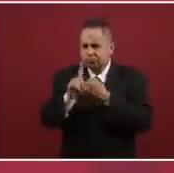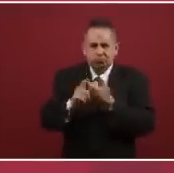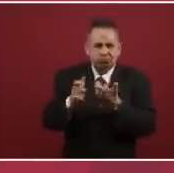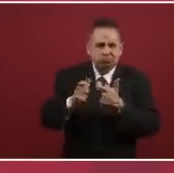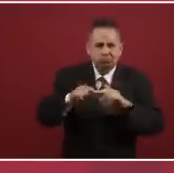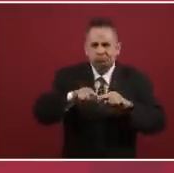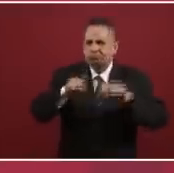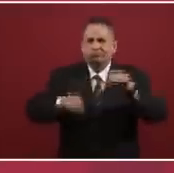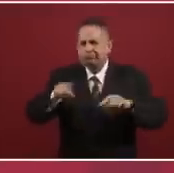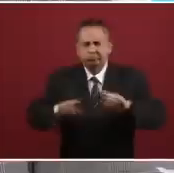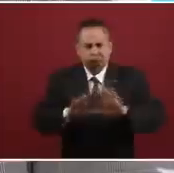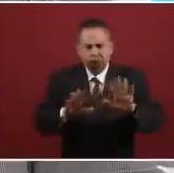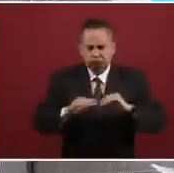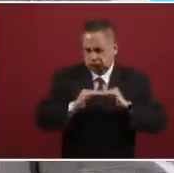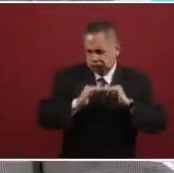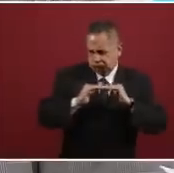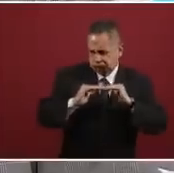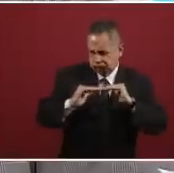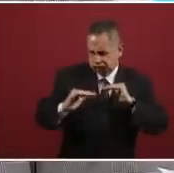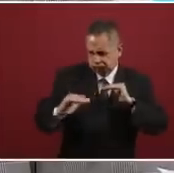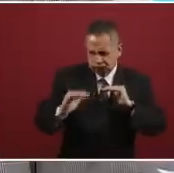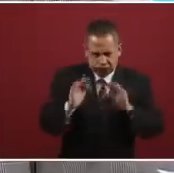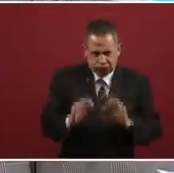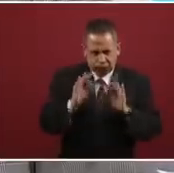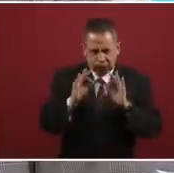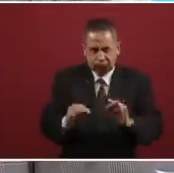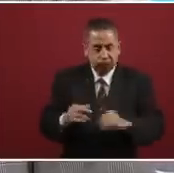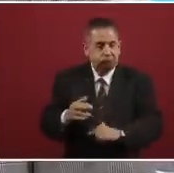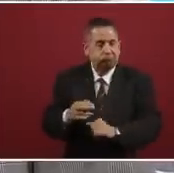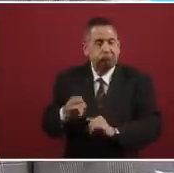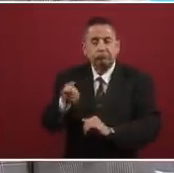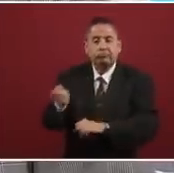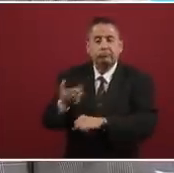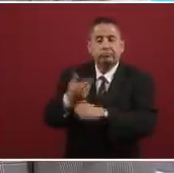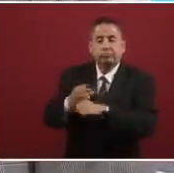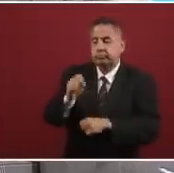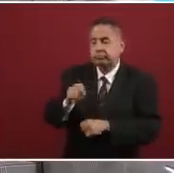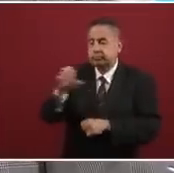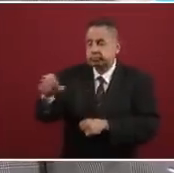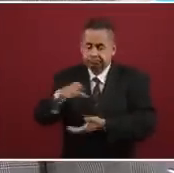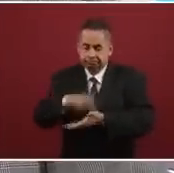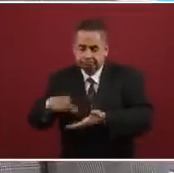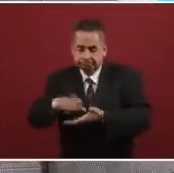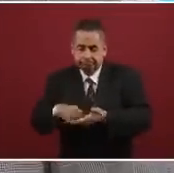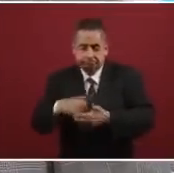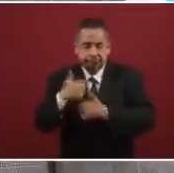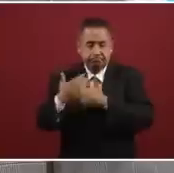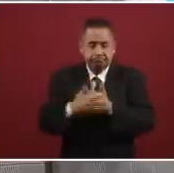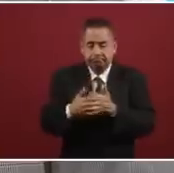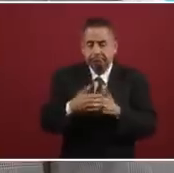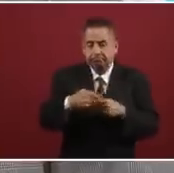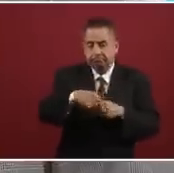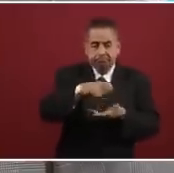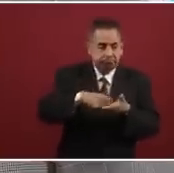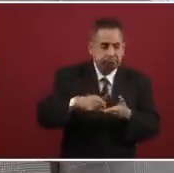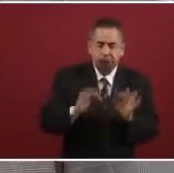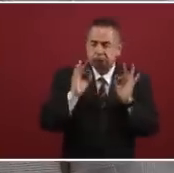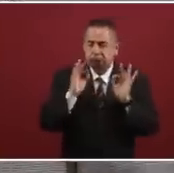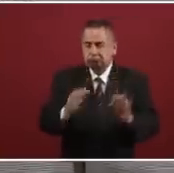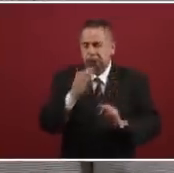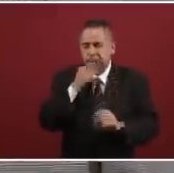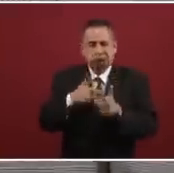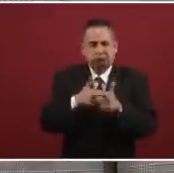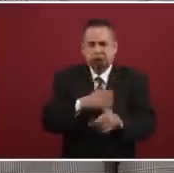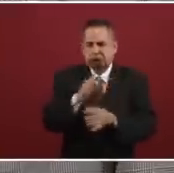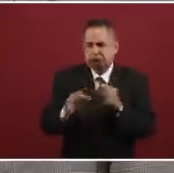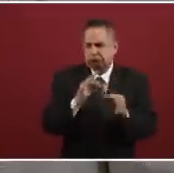los precios están estables. La medida que tomó la secretaria de Economía de los cupos para el segundo semestre mantendrán estas